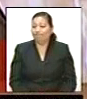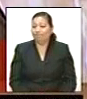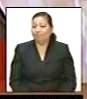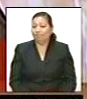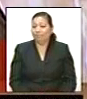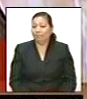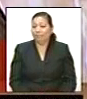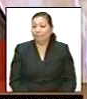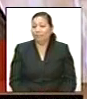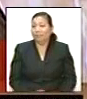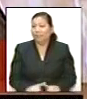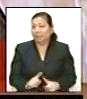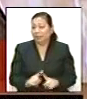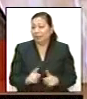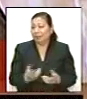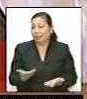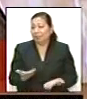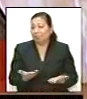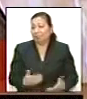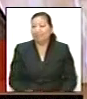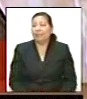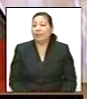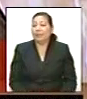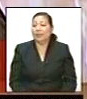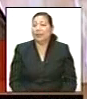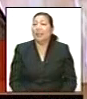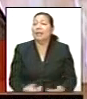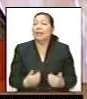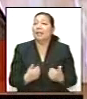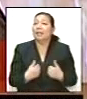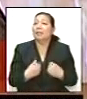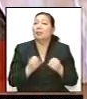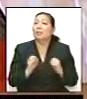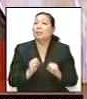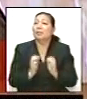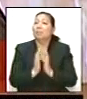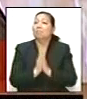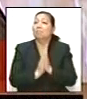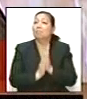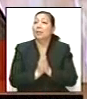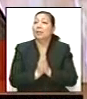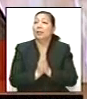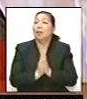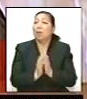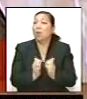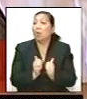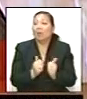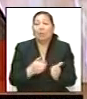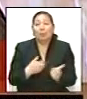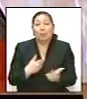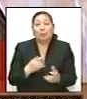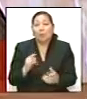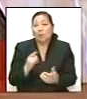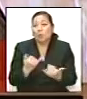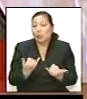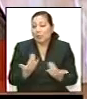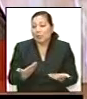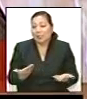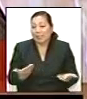digamos, multilateral, obtenemos beneficios mayores que de los cuales no podemos hacer uso hasta que no